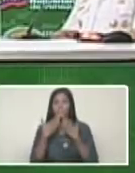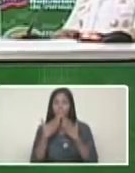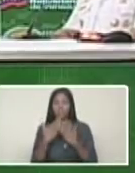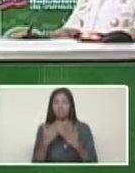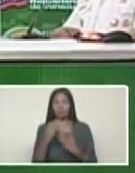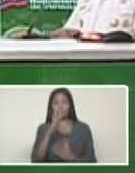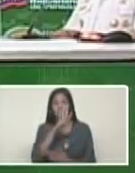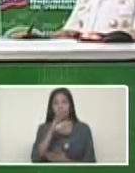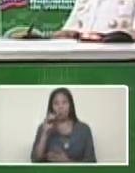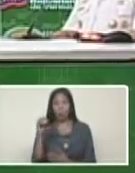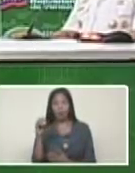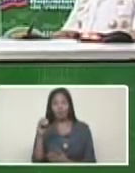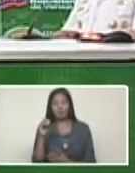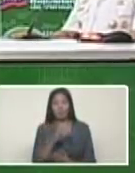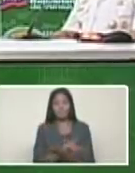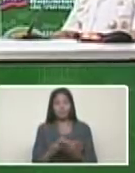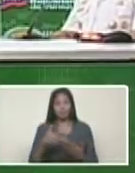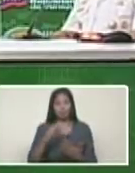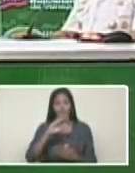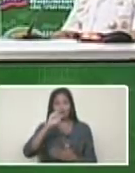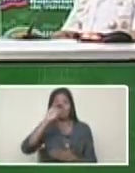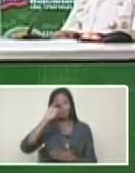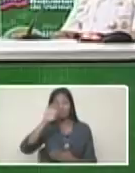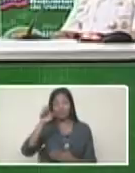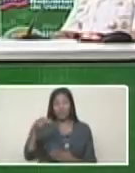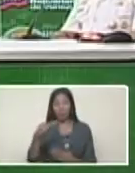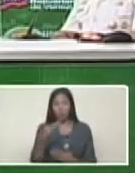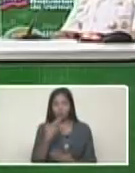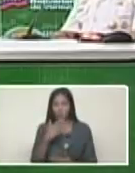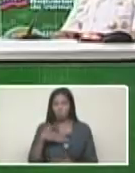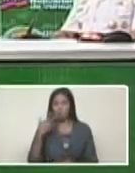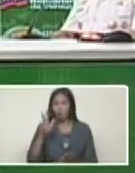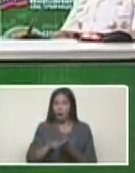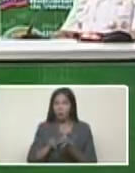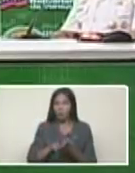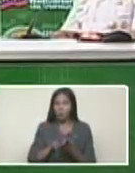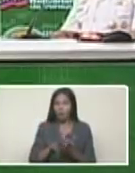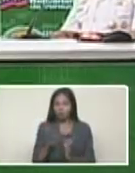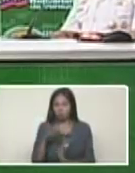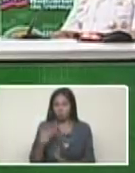50 millones de euros. Yo se los puedo aprobar